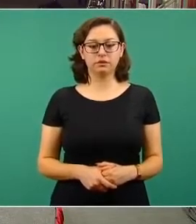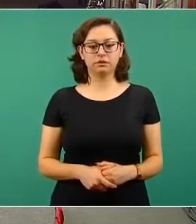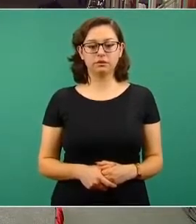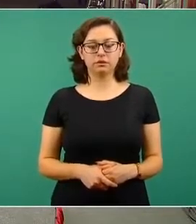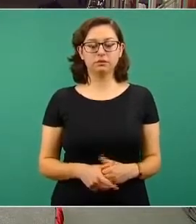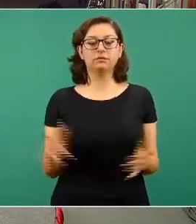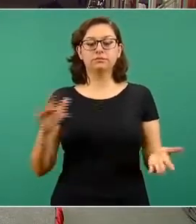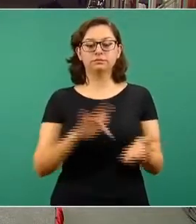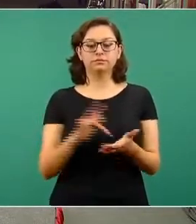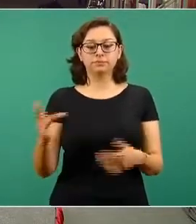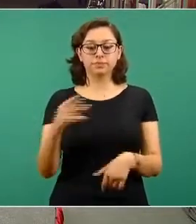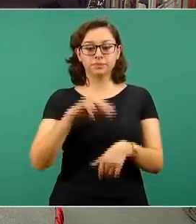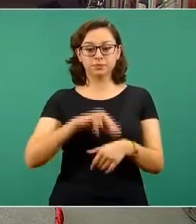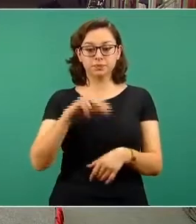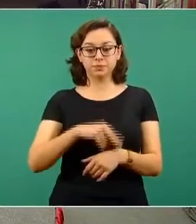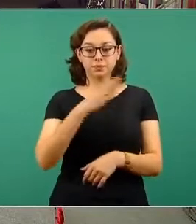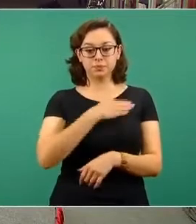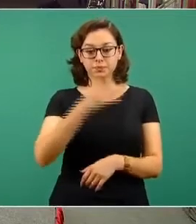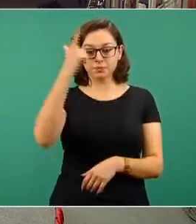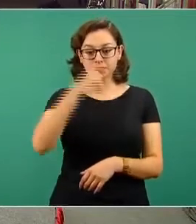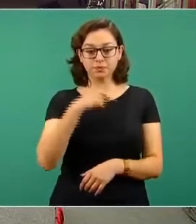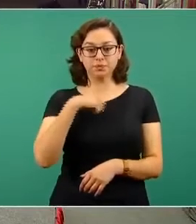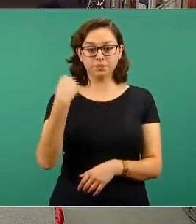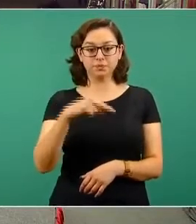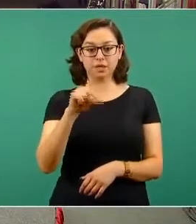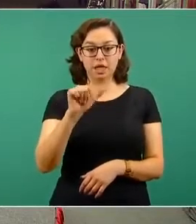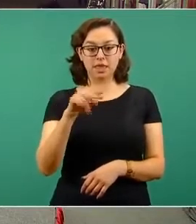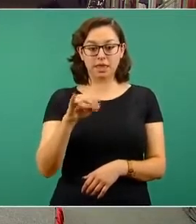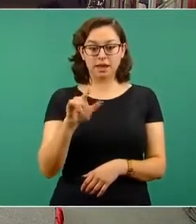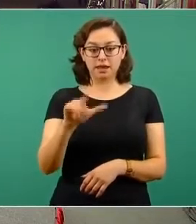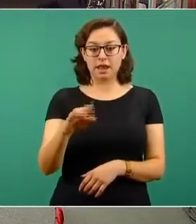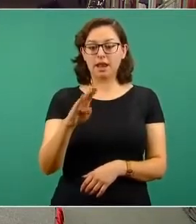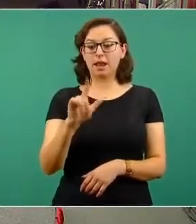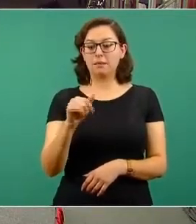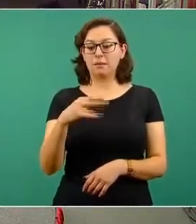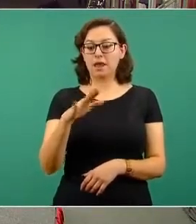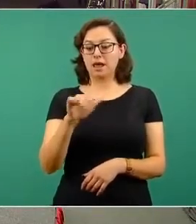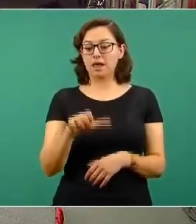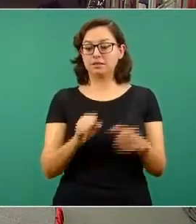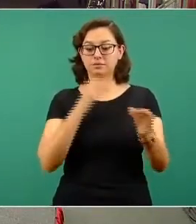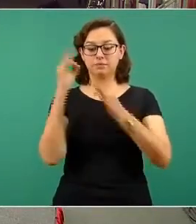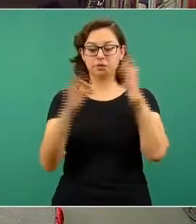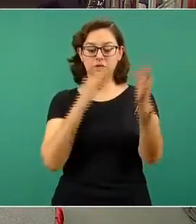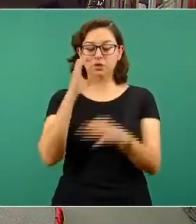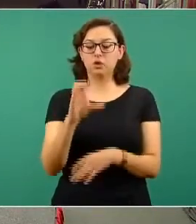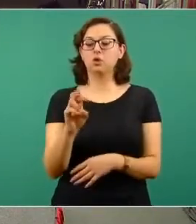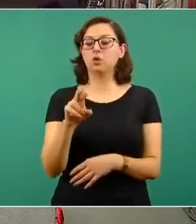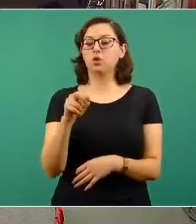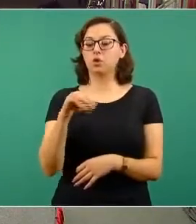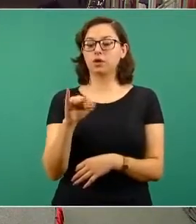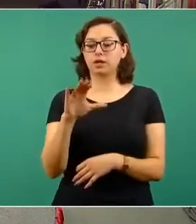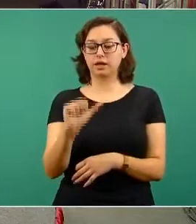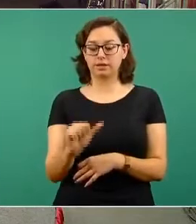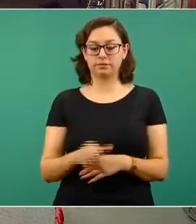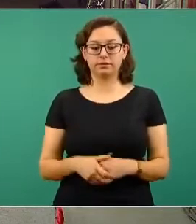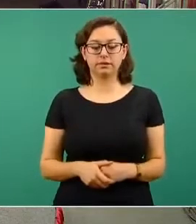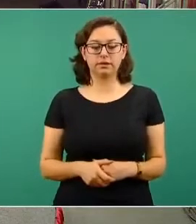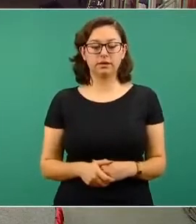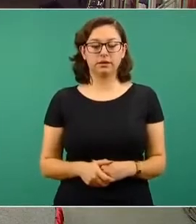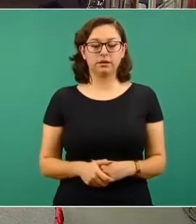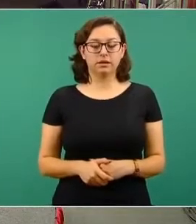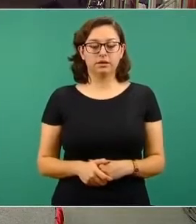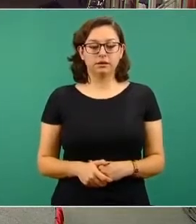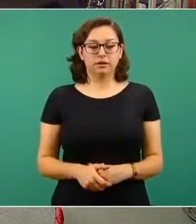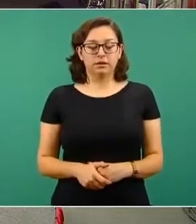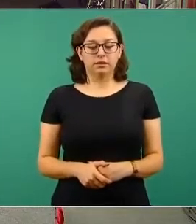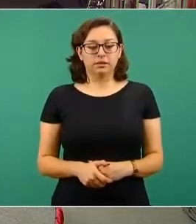Sí, gracias, doctor. Buenas noches. Daniel Blancas, de Crónica. Buenas noches. Mire, le he estado dando seguimiento a el